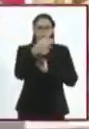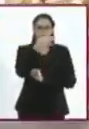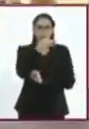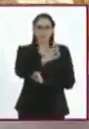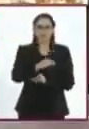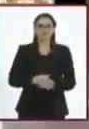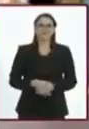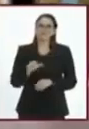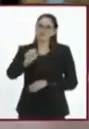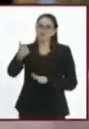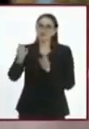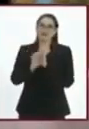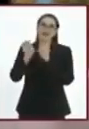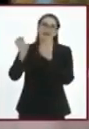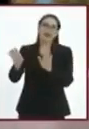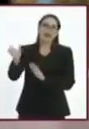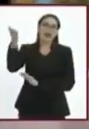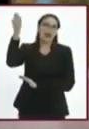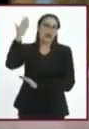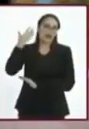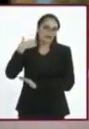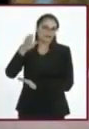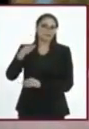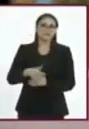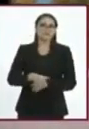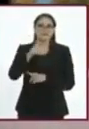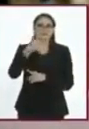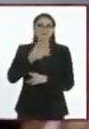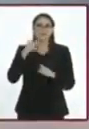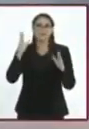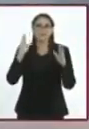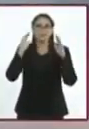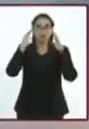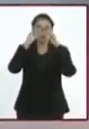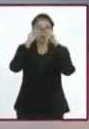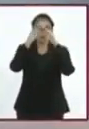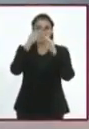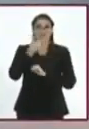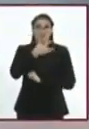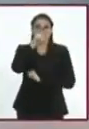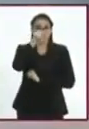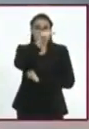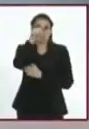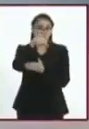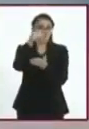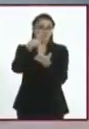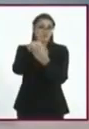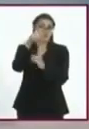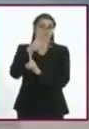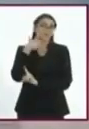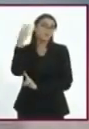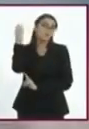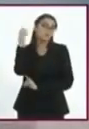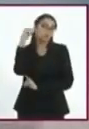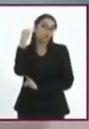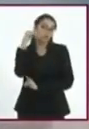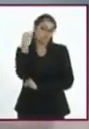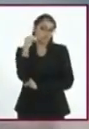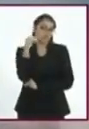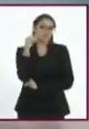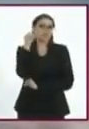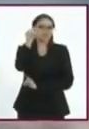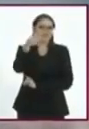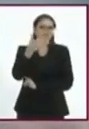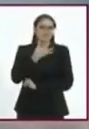ejemplo, anteriormente, en el Cerro del Fortín, ubicado en los valles centrales de Oaxaca, se encontraba